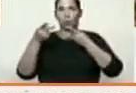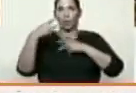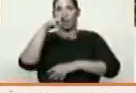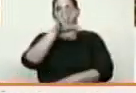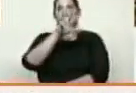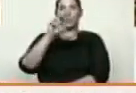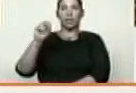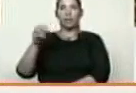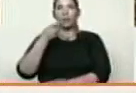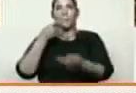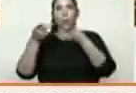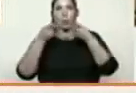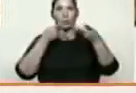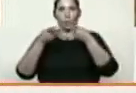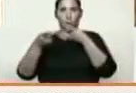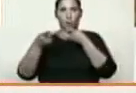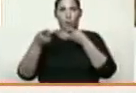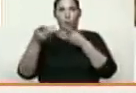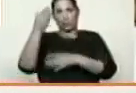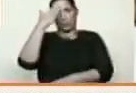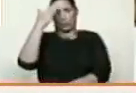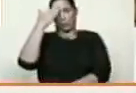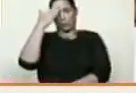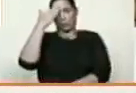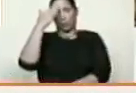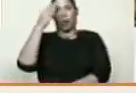muy reconocidos en el mundo.